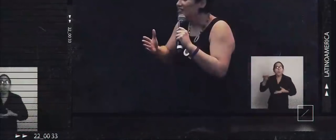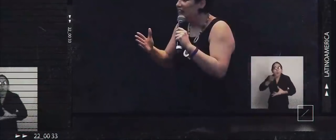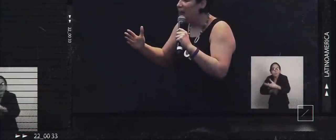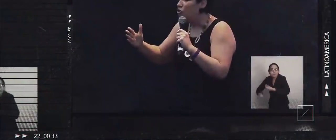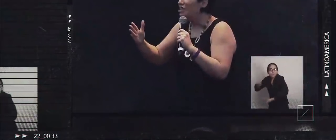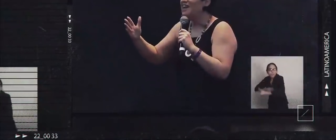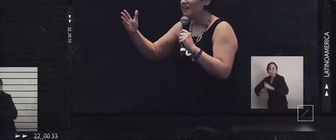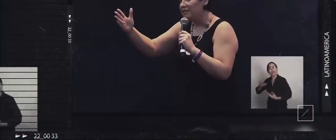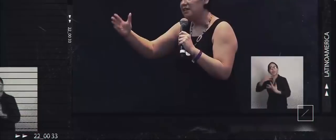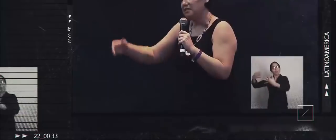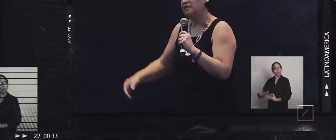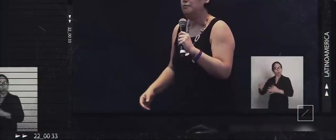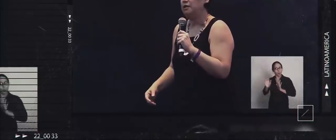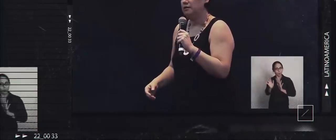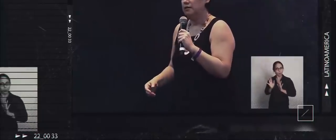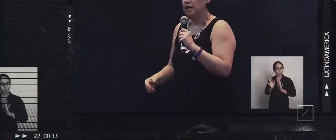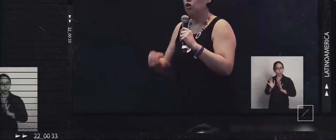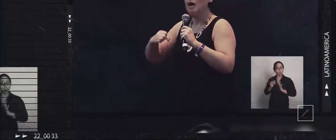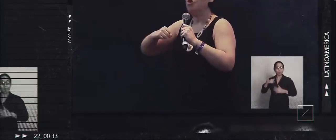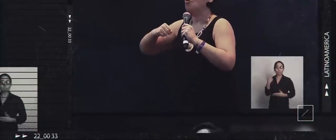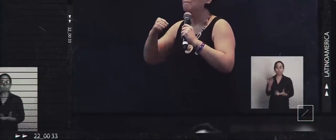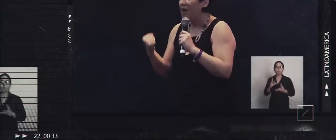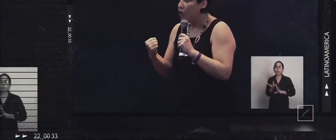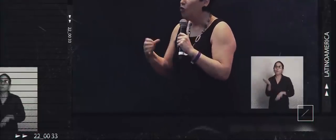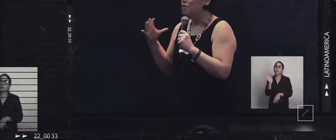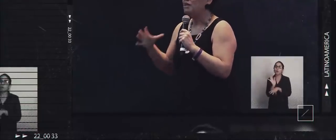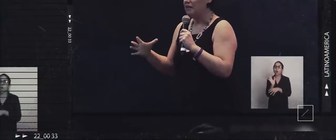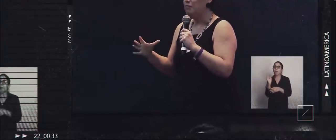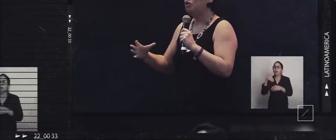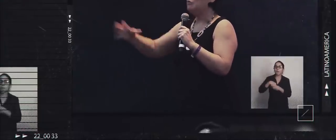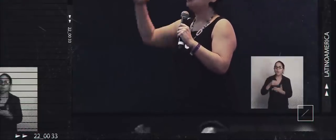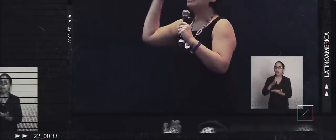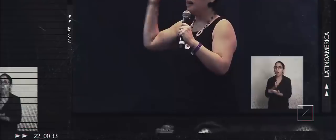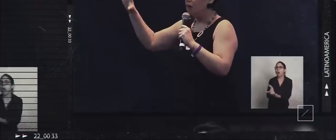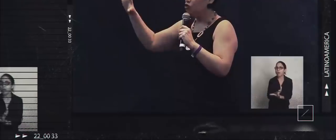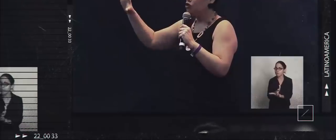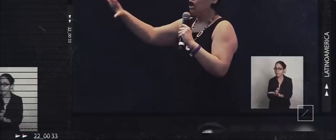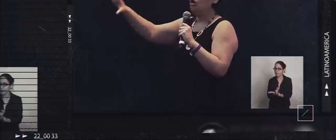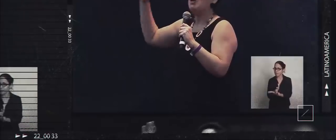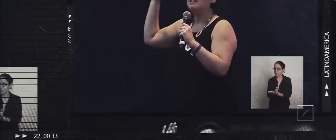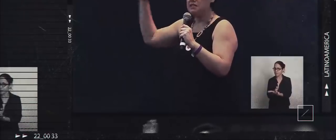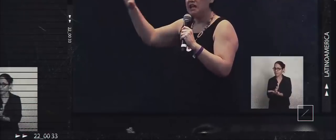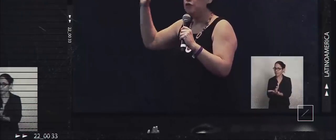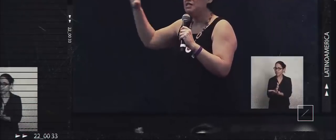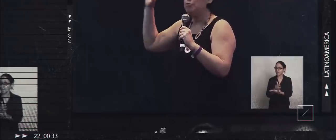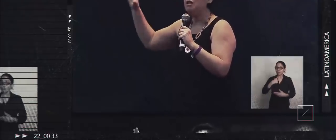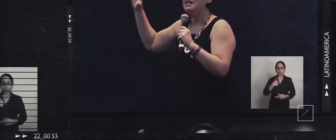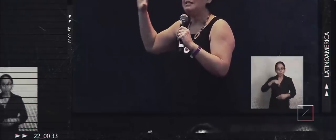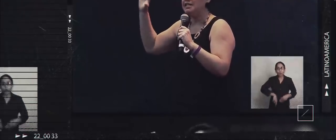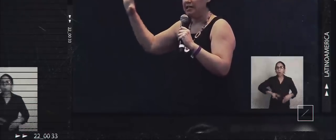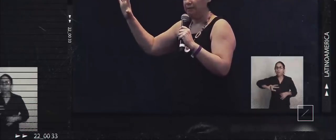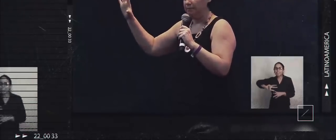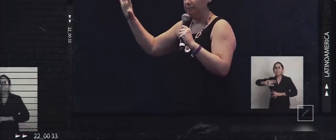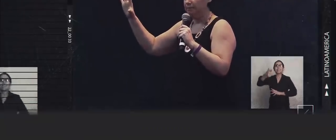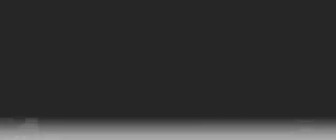nos instalamos en la grieta del sistema y logramos romper un bipartidismo y estamos instalados como la tercera fuerza política